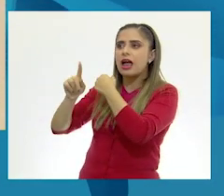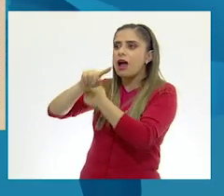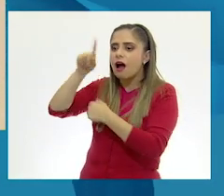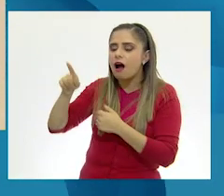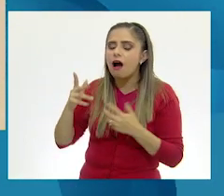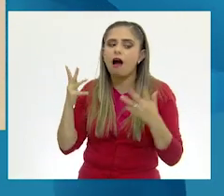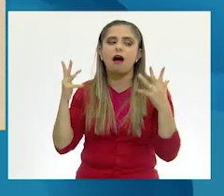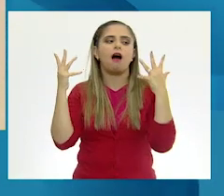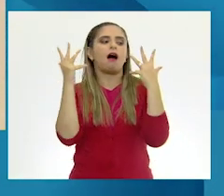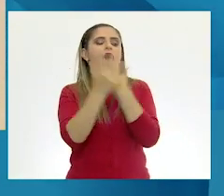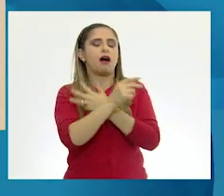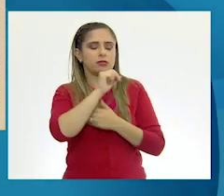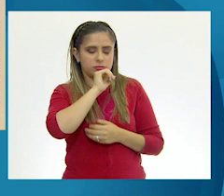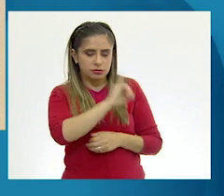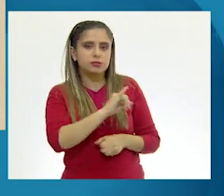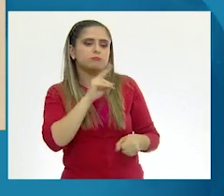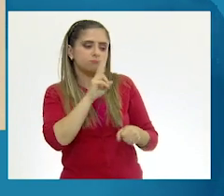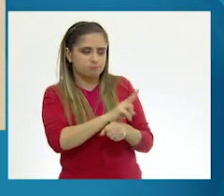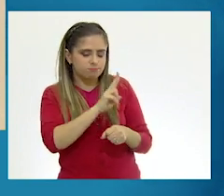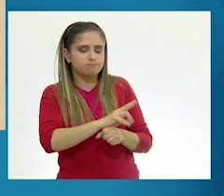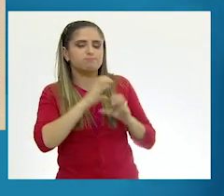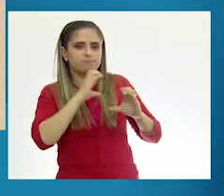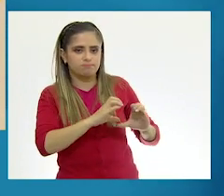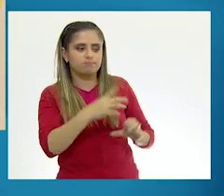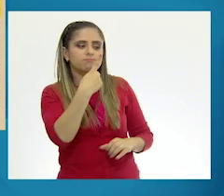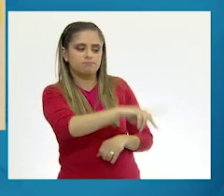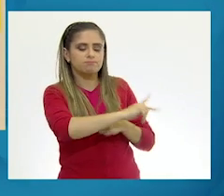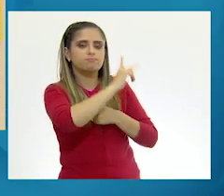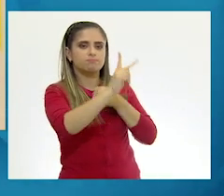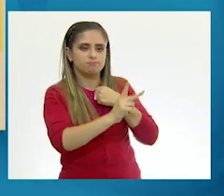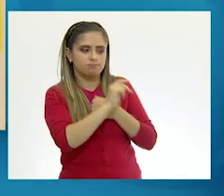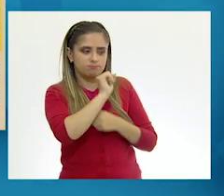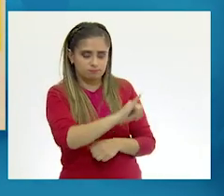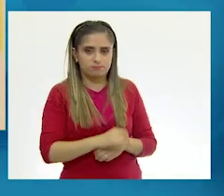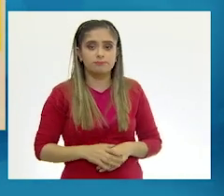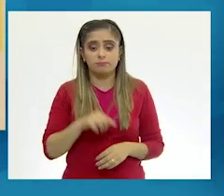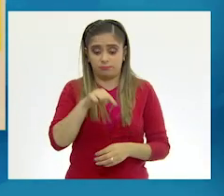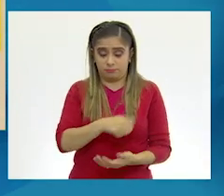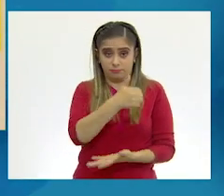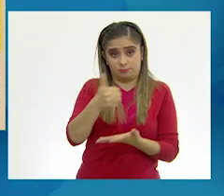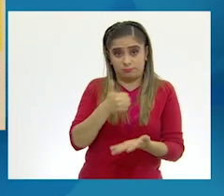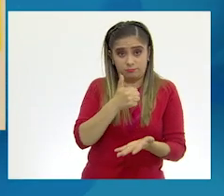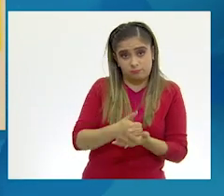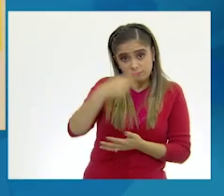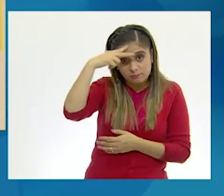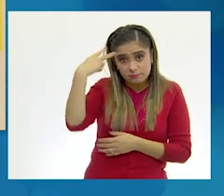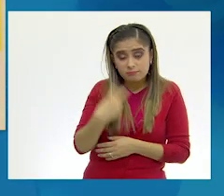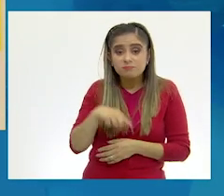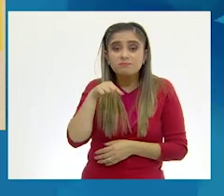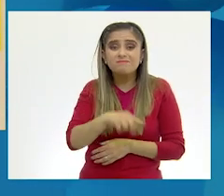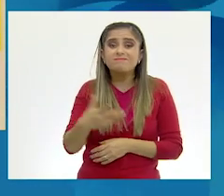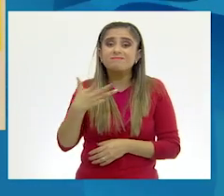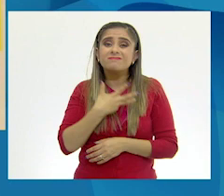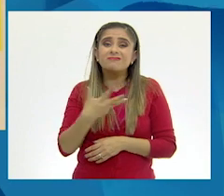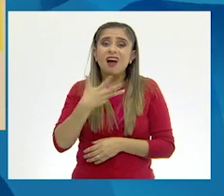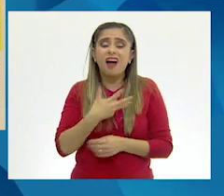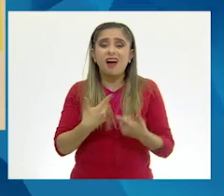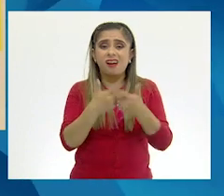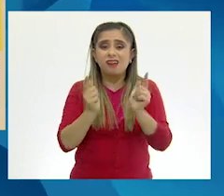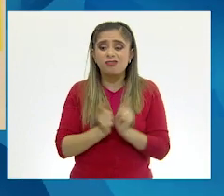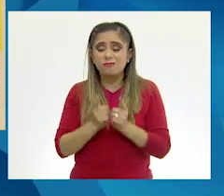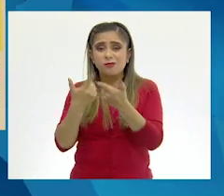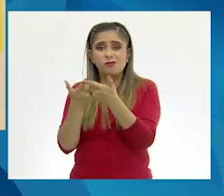con su deber de vigilar el bien del país. En la Ciudad de México se desarrolló una gran lucha entre los partidarios